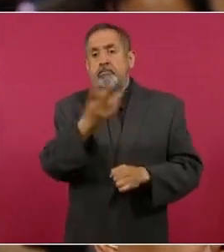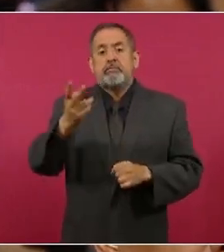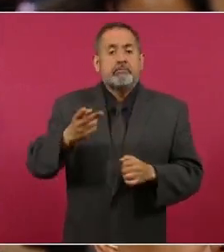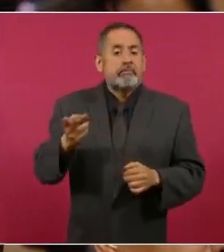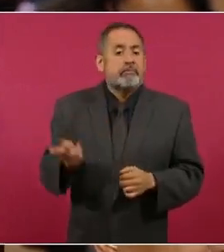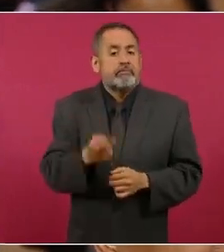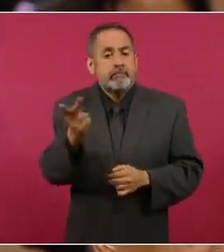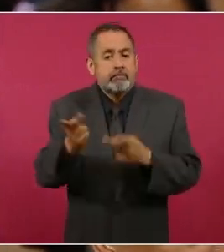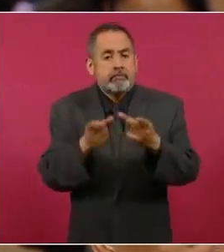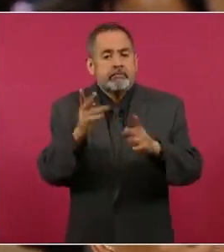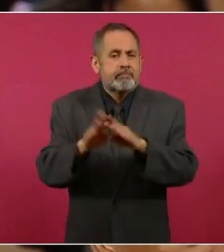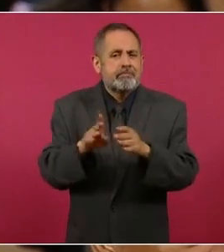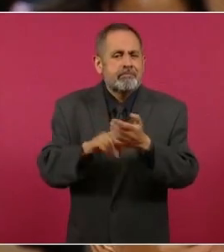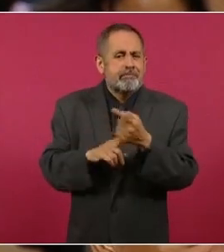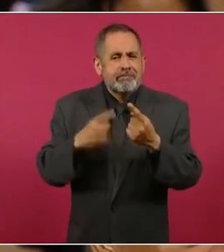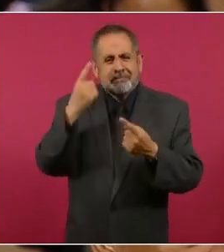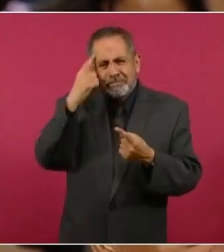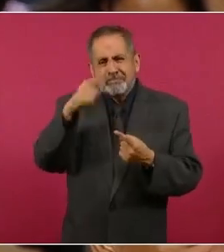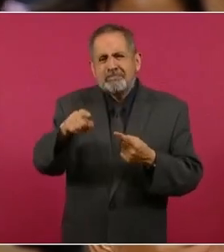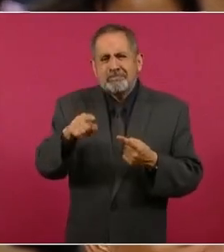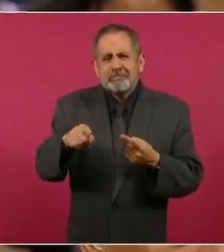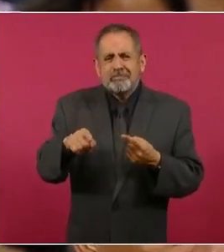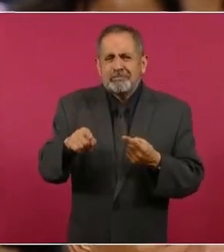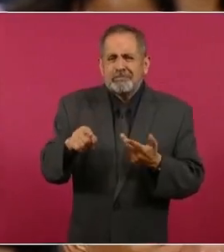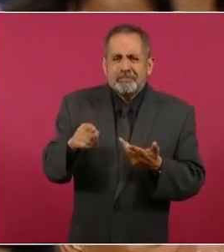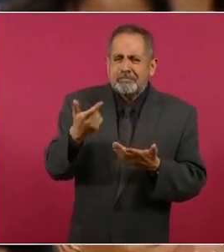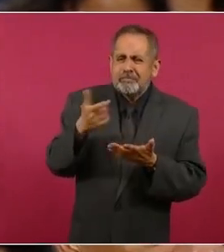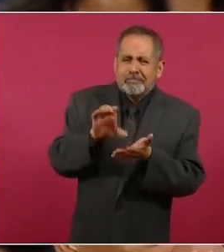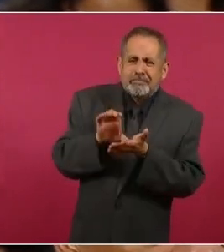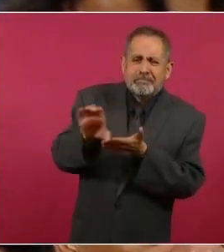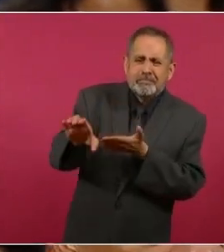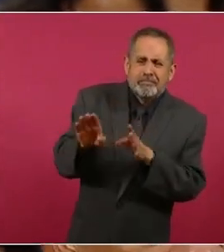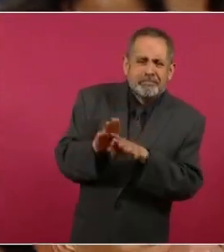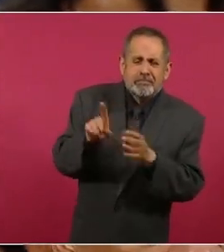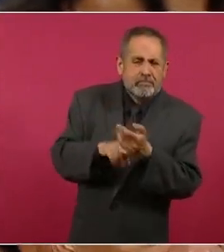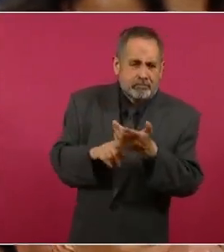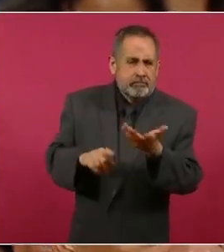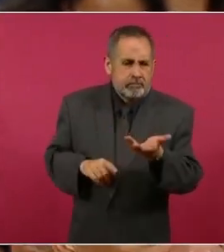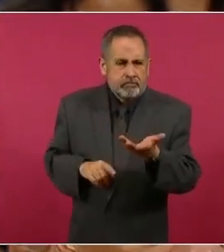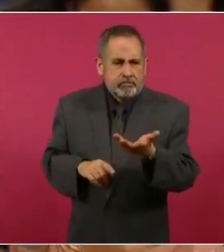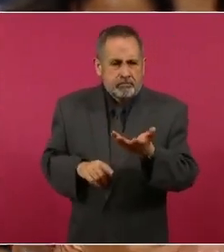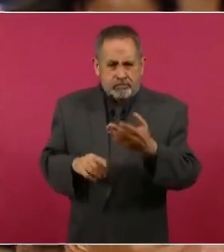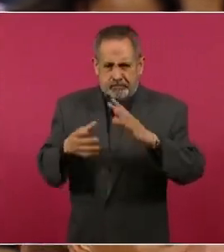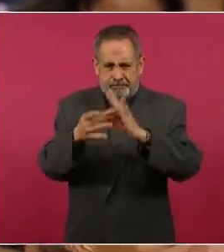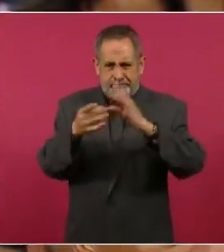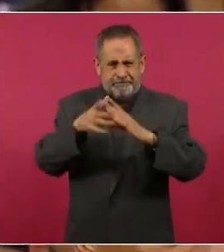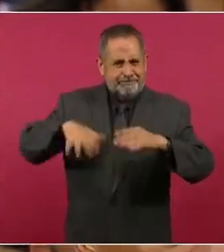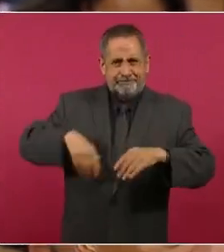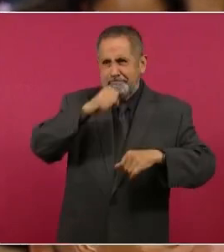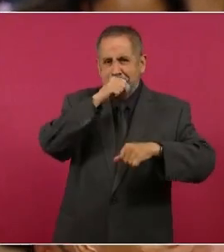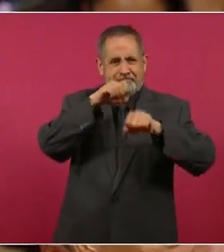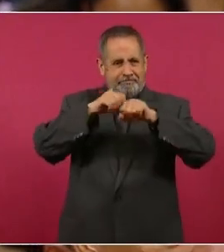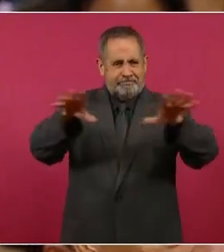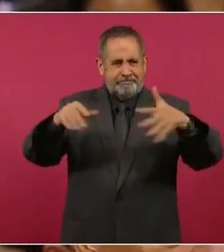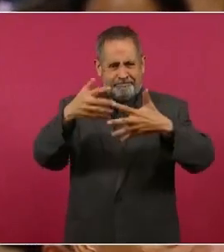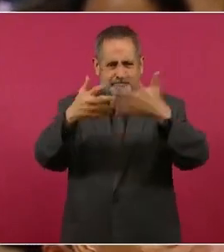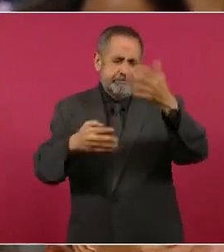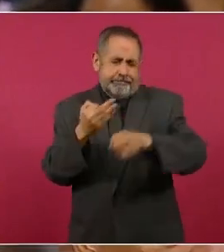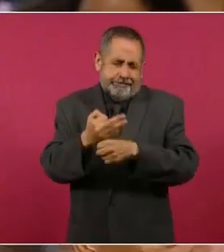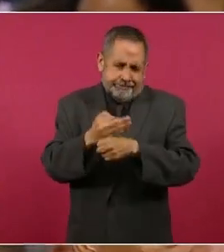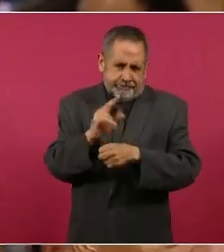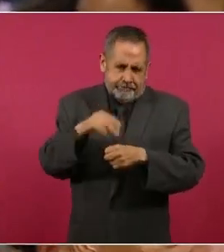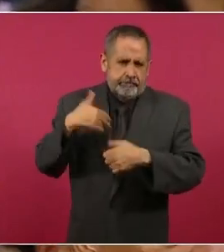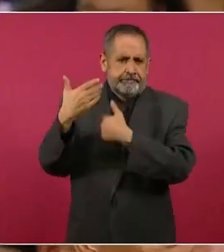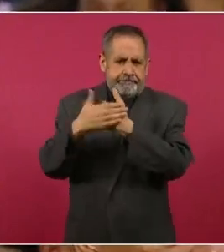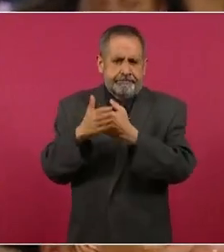profesores ¿para qué subsistema es? ¿Cómo va a ser? Obviamente el desglose de lo que anuncia no lo va a dar ahorita,